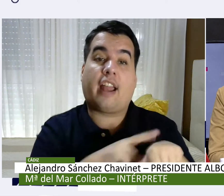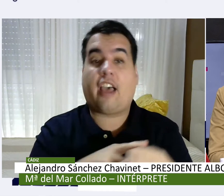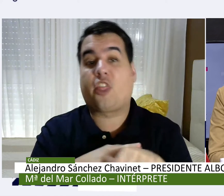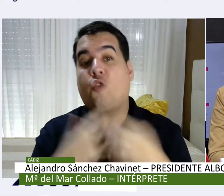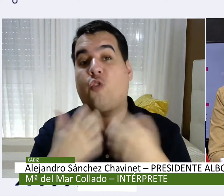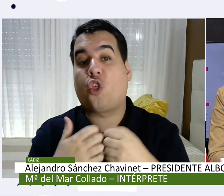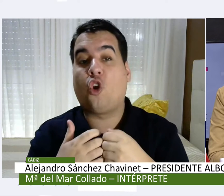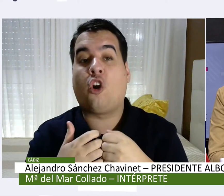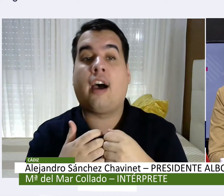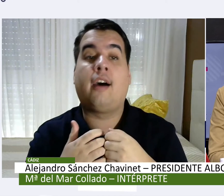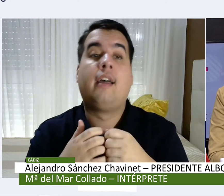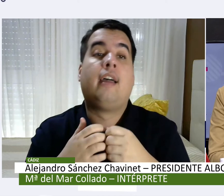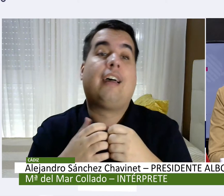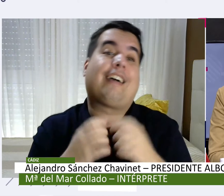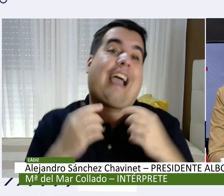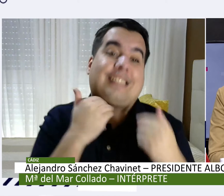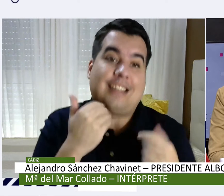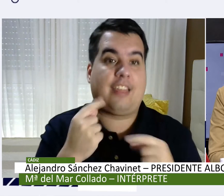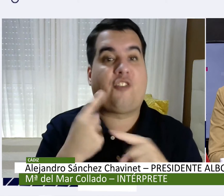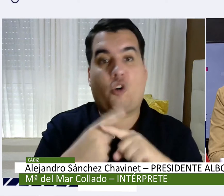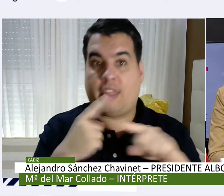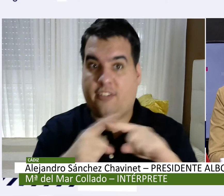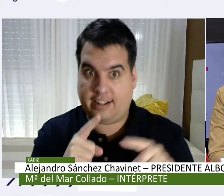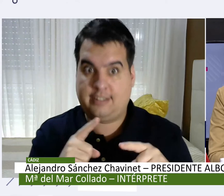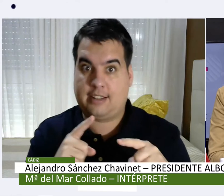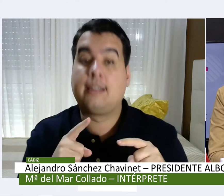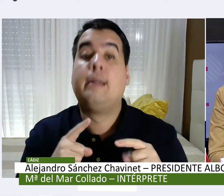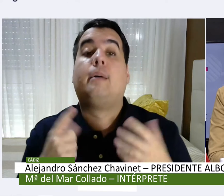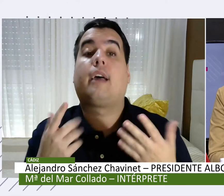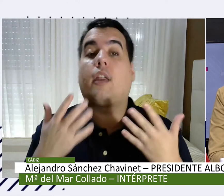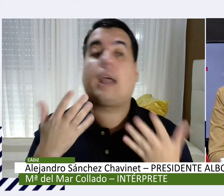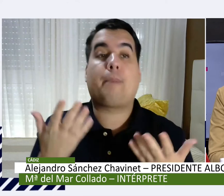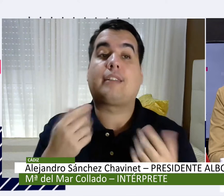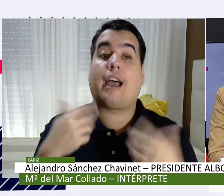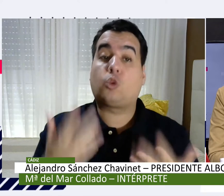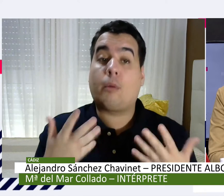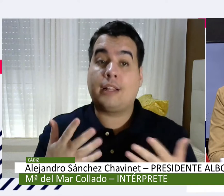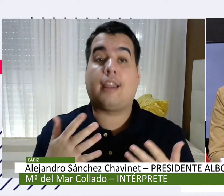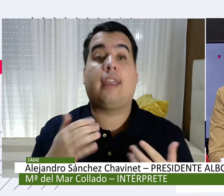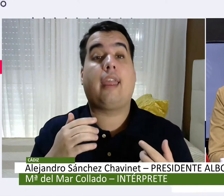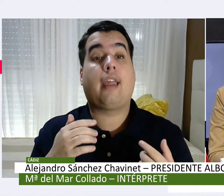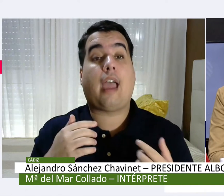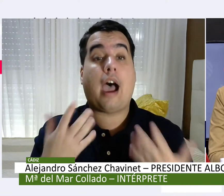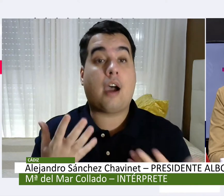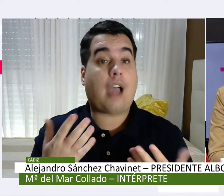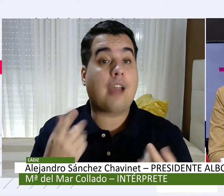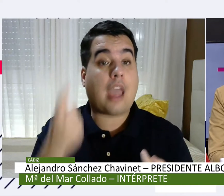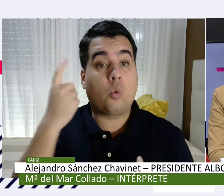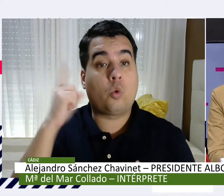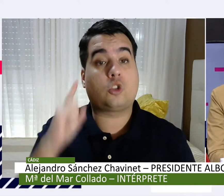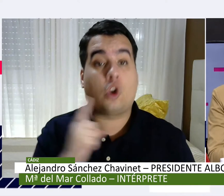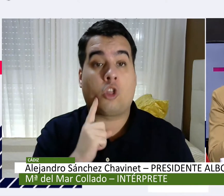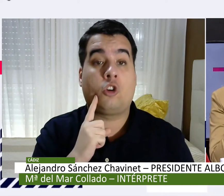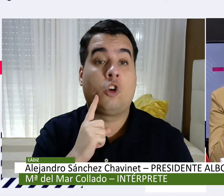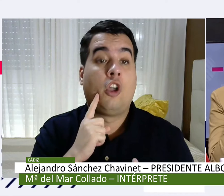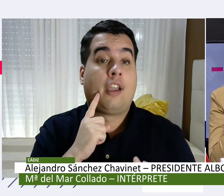Cada delegación funciona casi de forma diferente. ¿Qué pasa? Actualmente hay